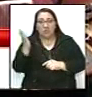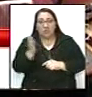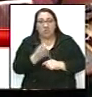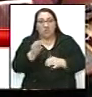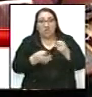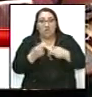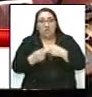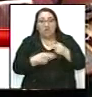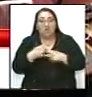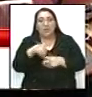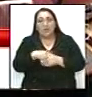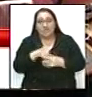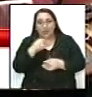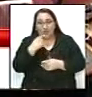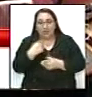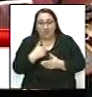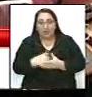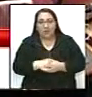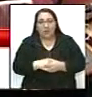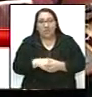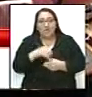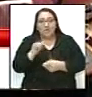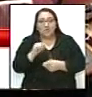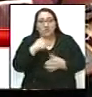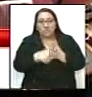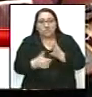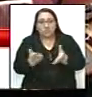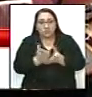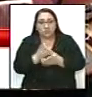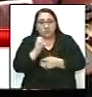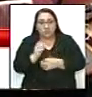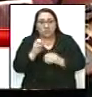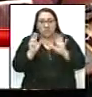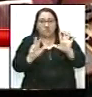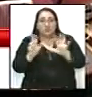378/2018-P/Jurado Nacional de Elecciones y el oficio